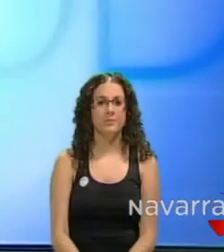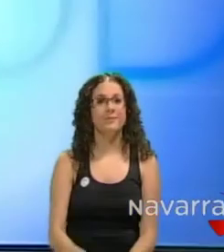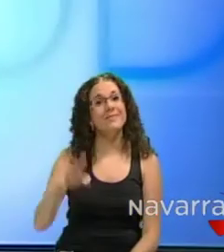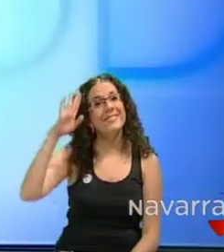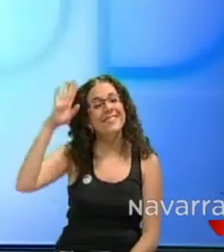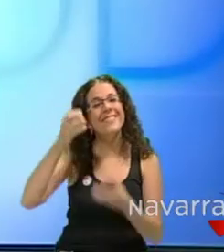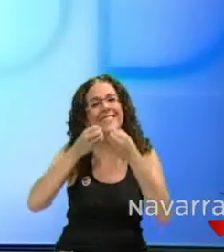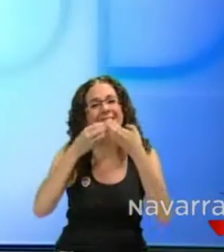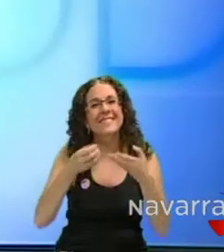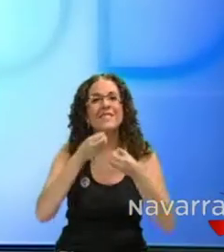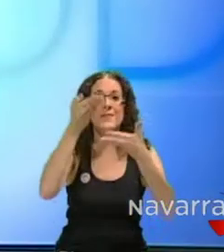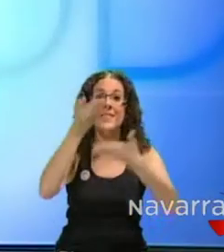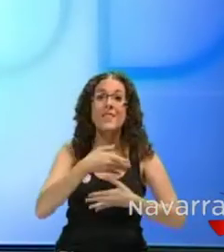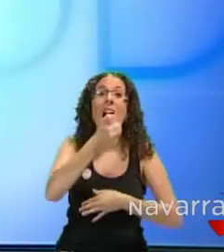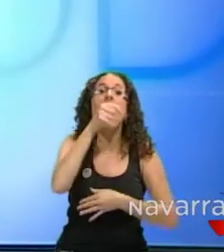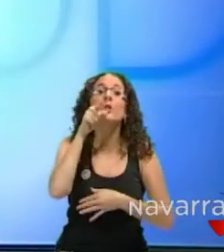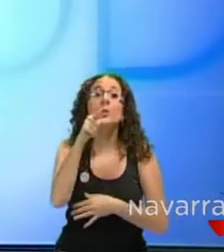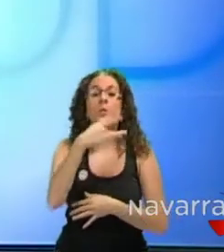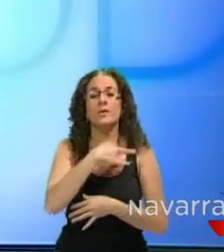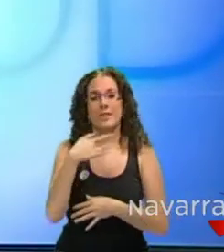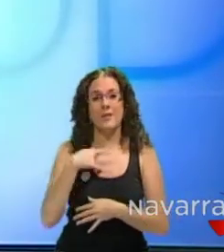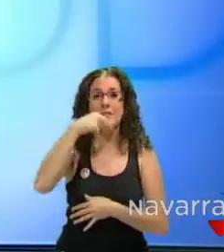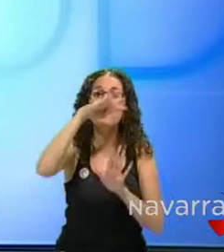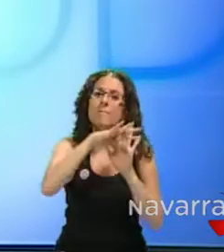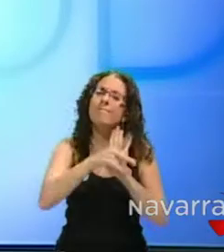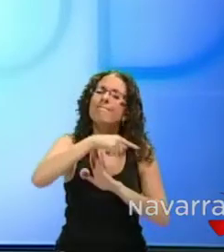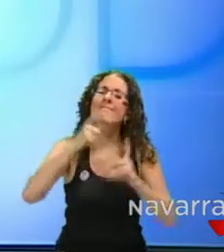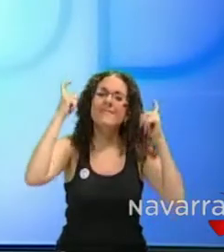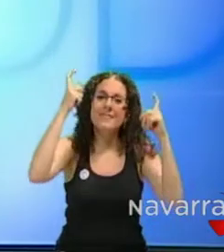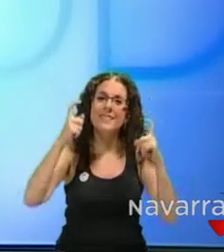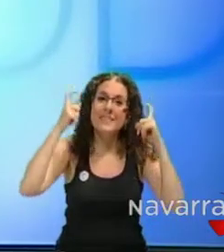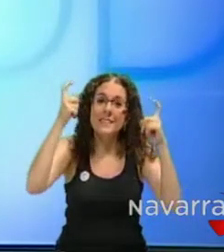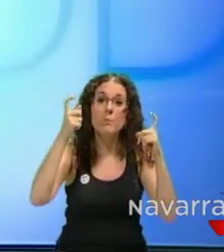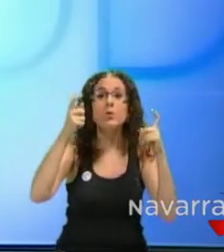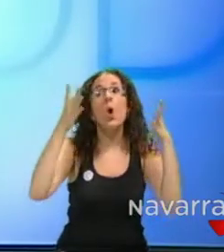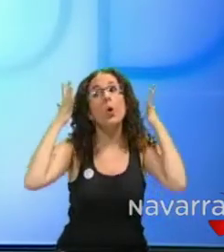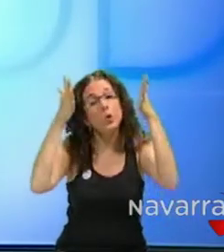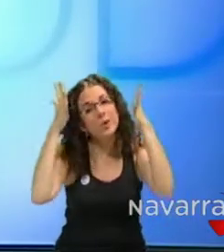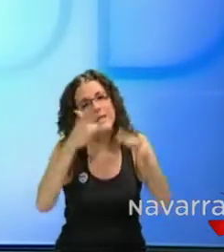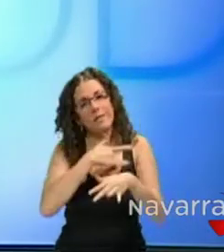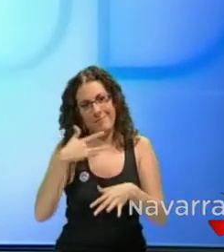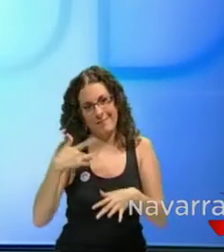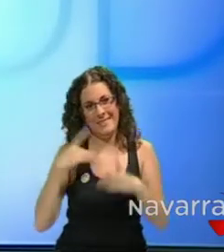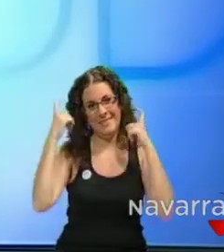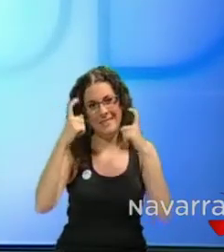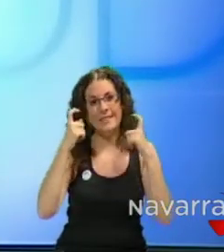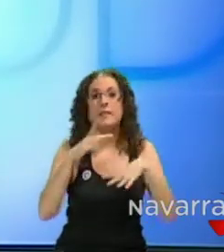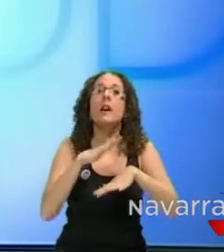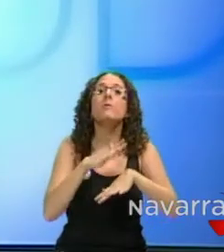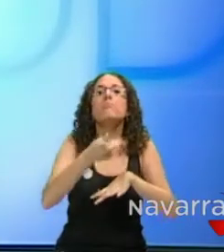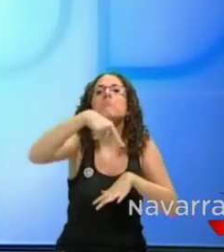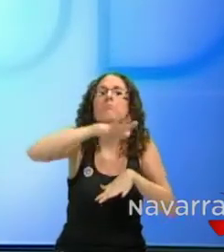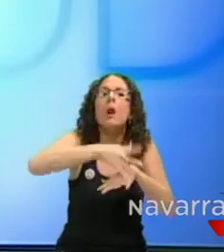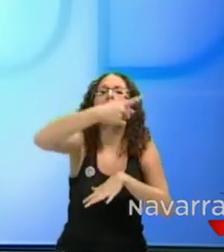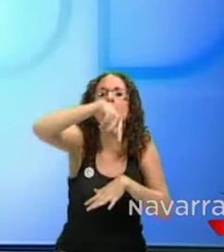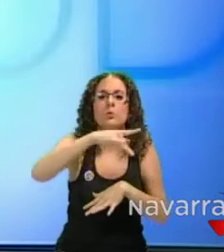Hola, ¿qué tal están? Bienvenidos a Tu Salud, un programa en el que procuraremos acercarles consejos saludables y recomendables para mantener a